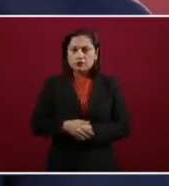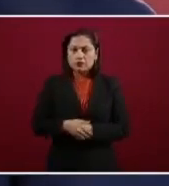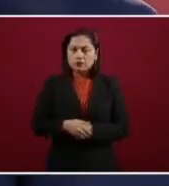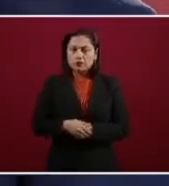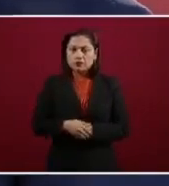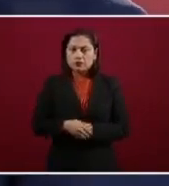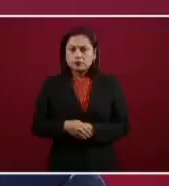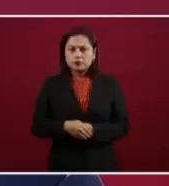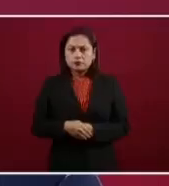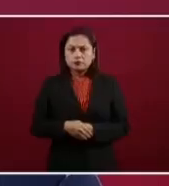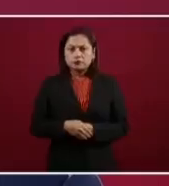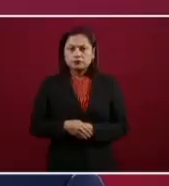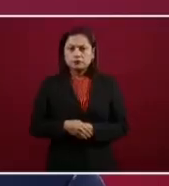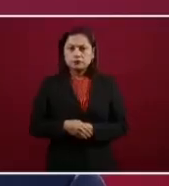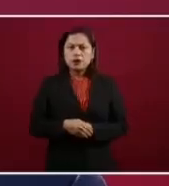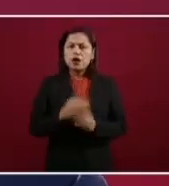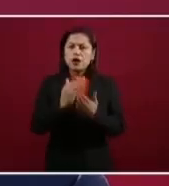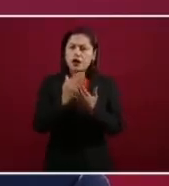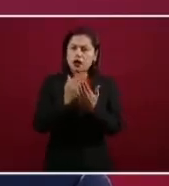y consistió